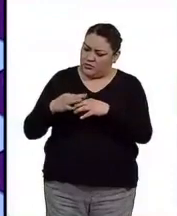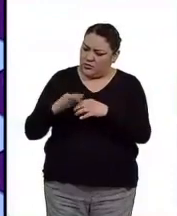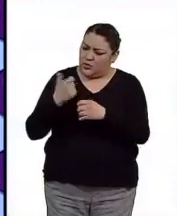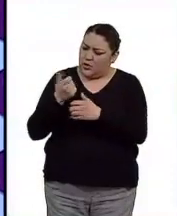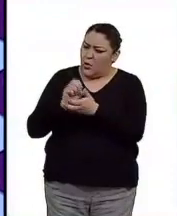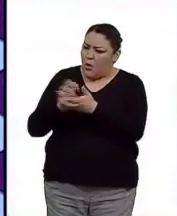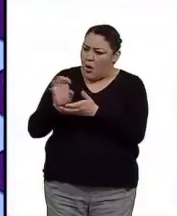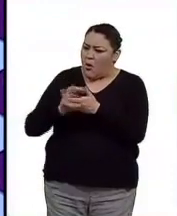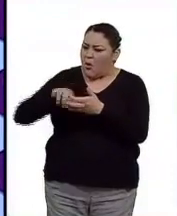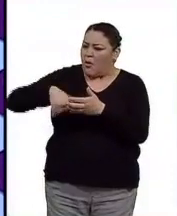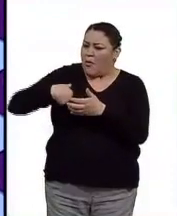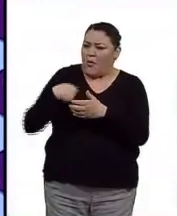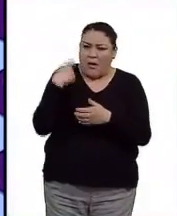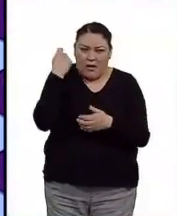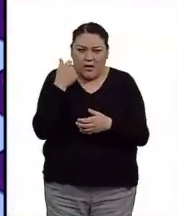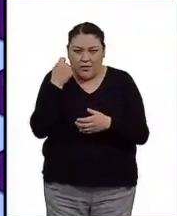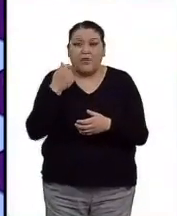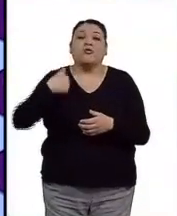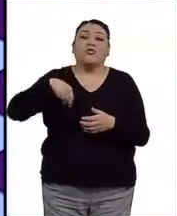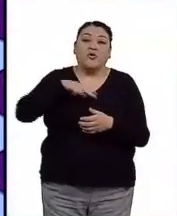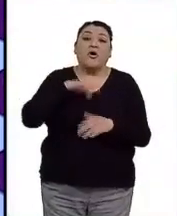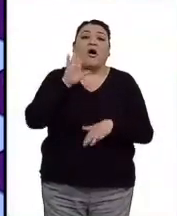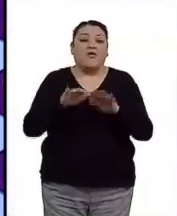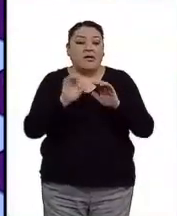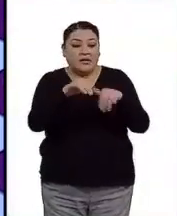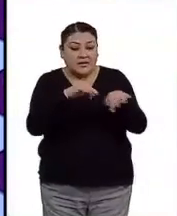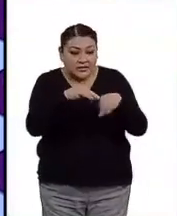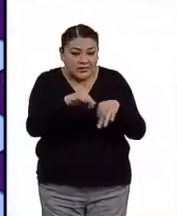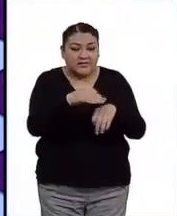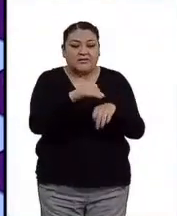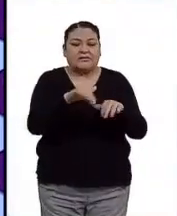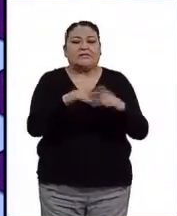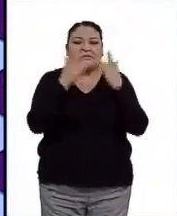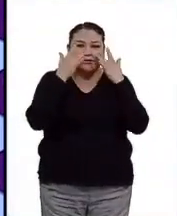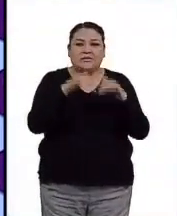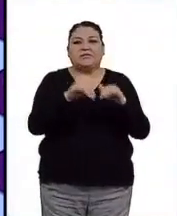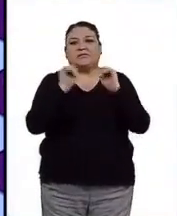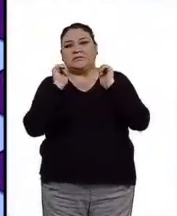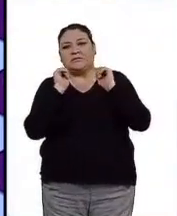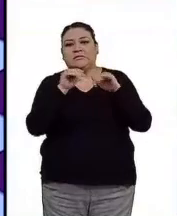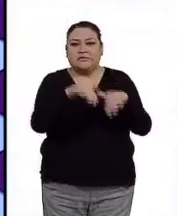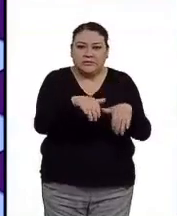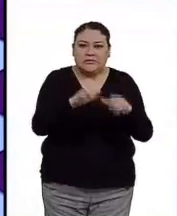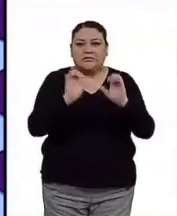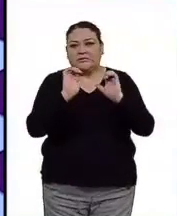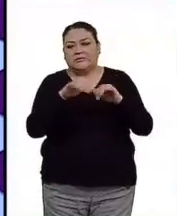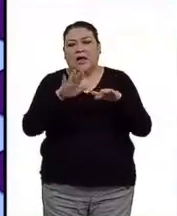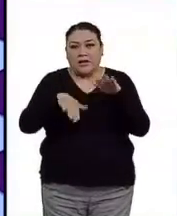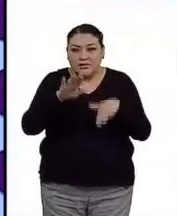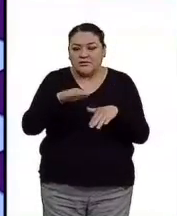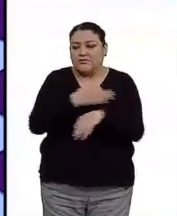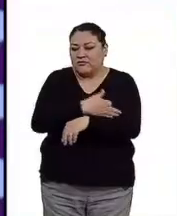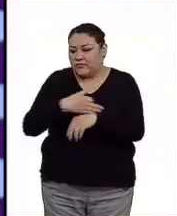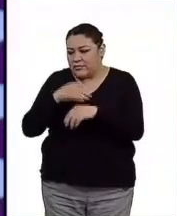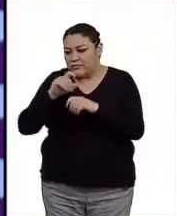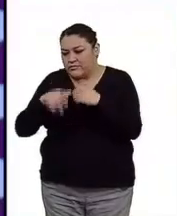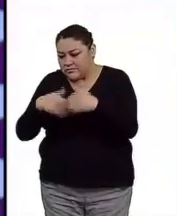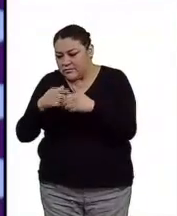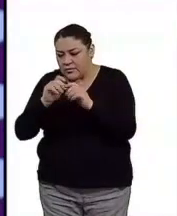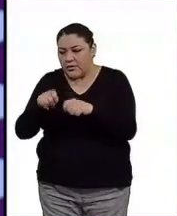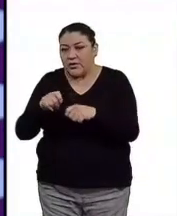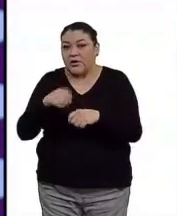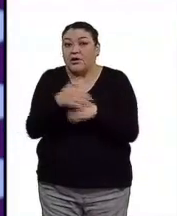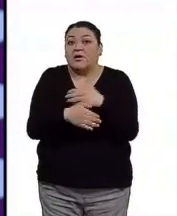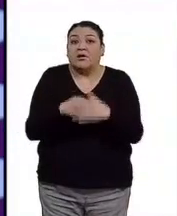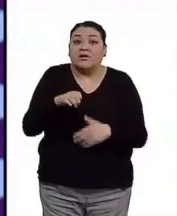mujeres entramos y salimos del mercado laboral muchas veces por estas responsabilidades de cuidado y resulta que cuando llega el momento de la